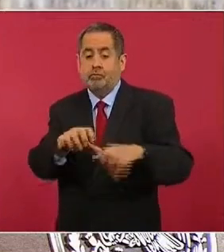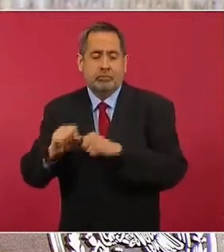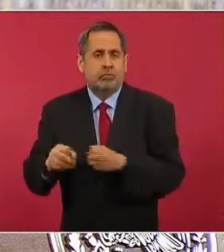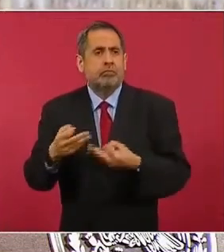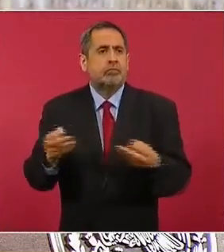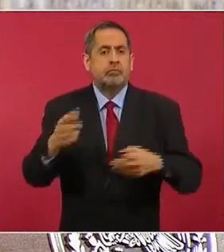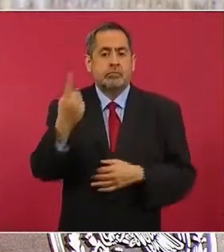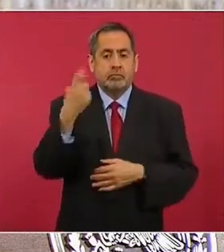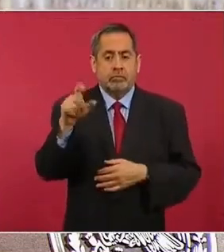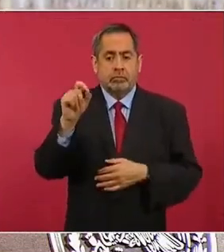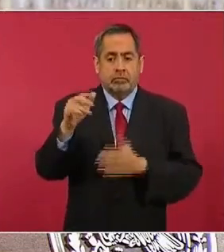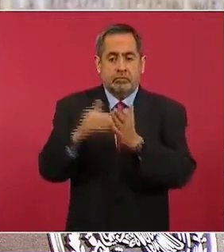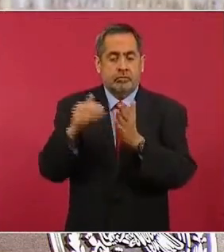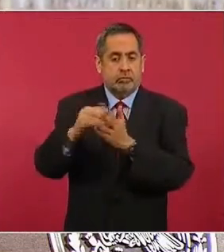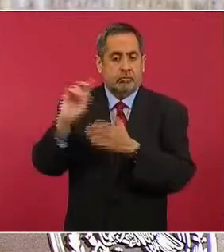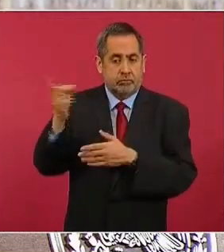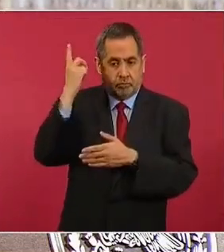$120 millones.